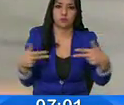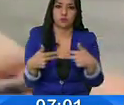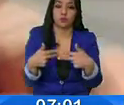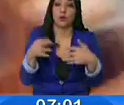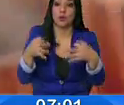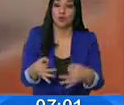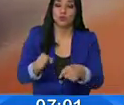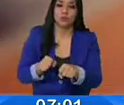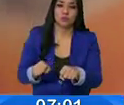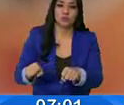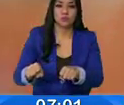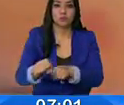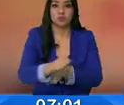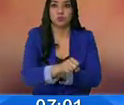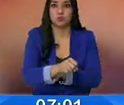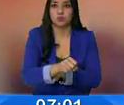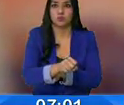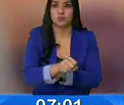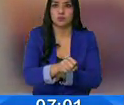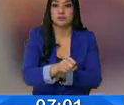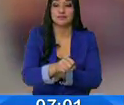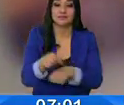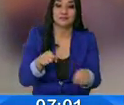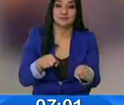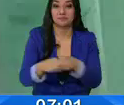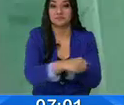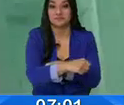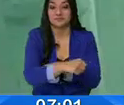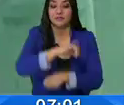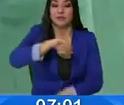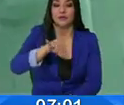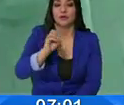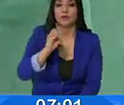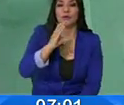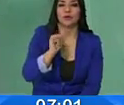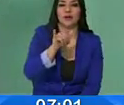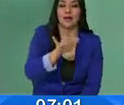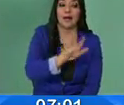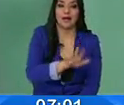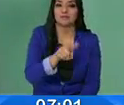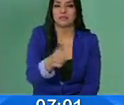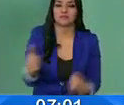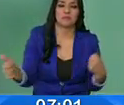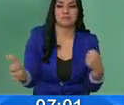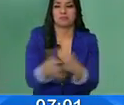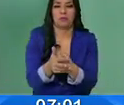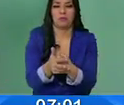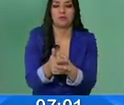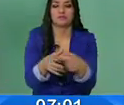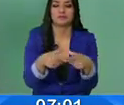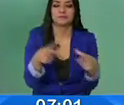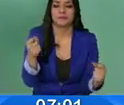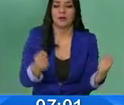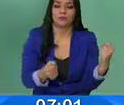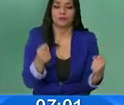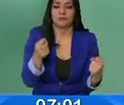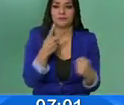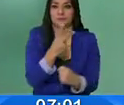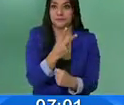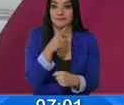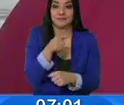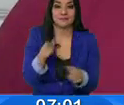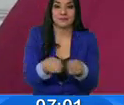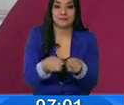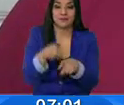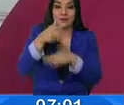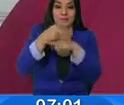vuelta como para ir hacia el Hokai. ¿Y ahí se impacta la moto? Y impacta la moto, sí. O